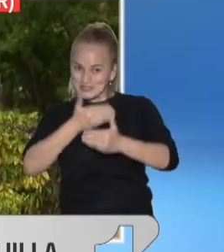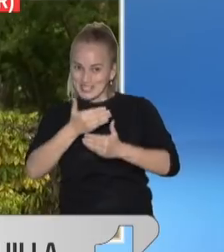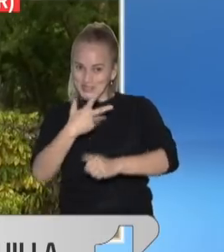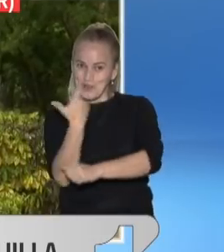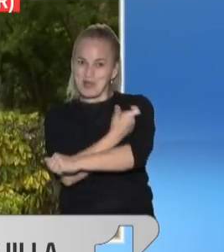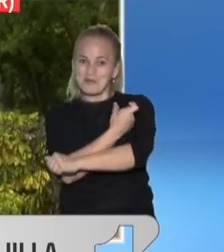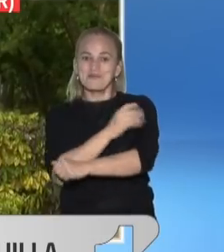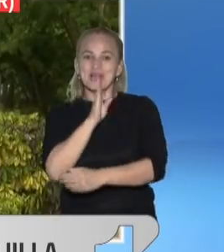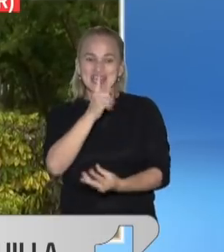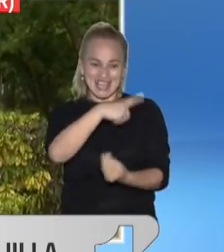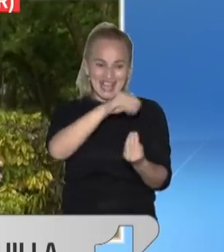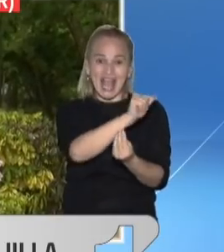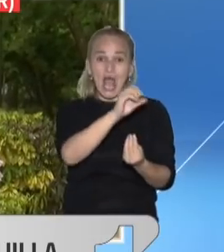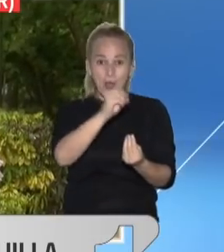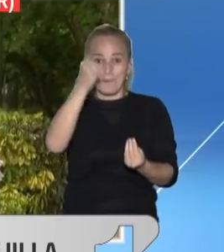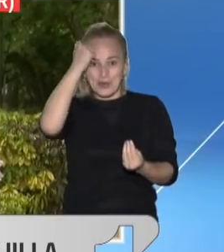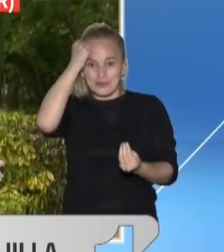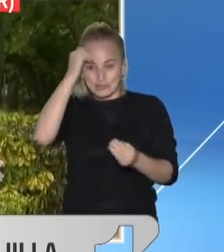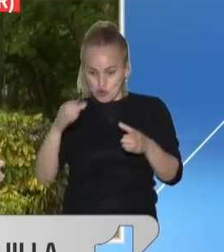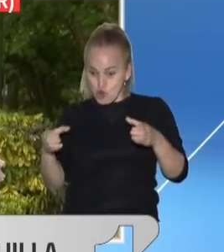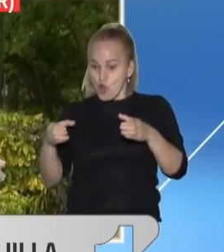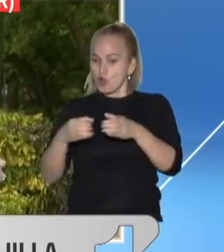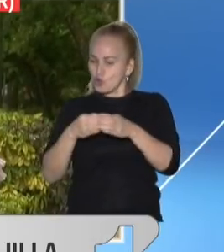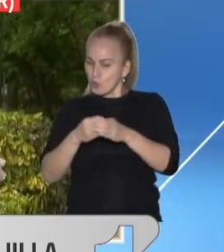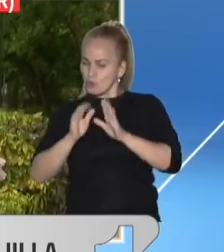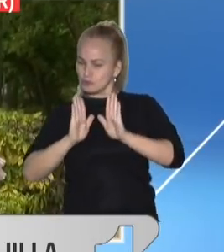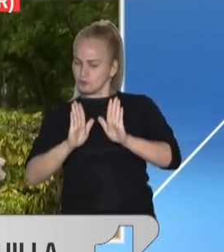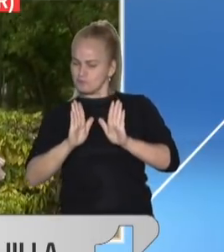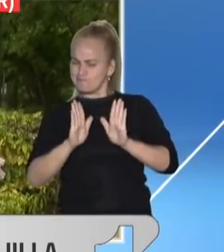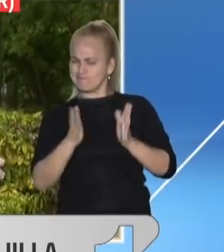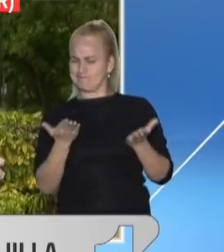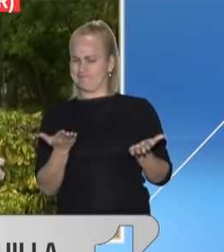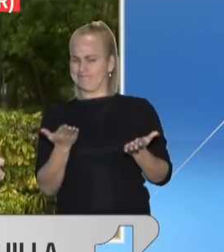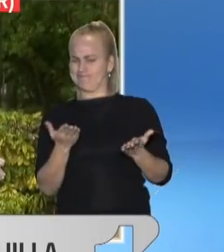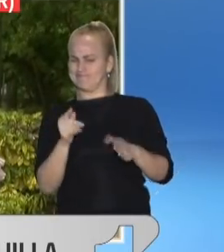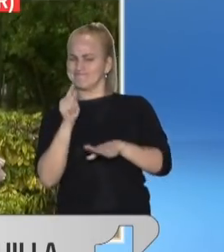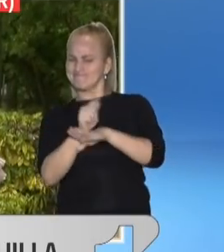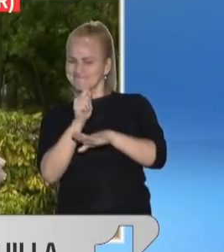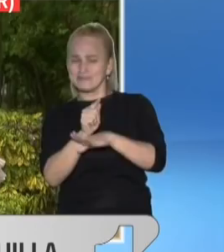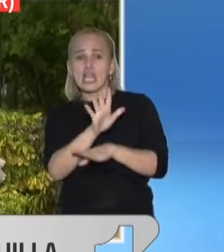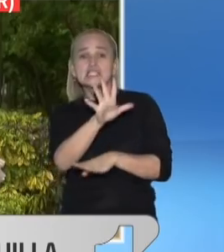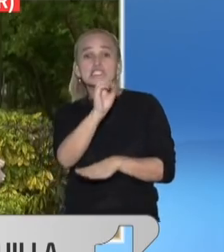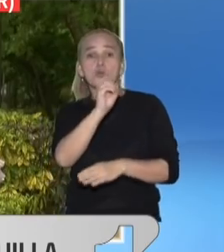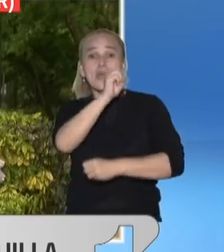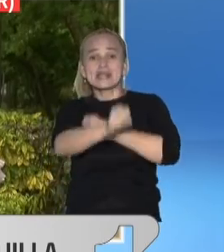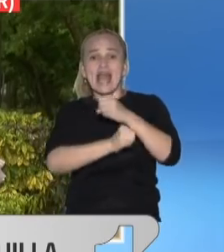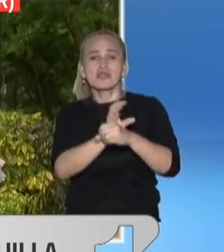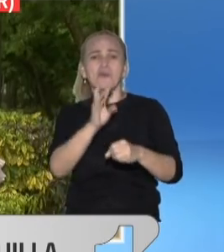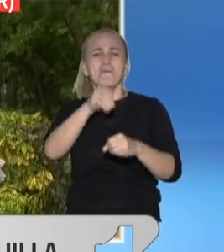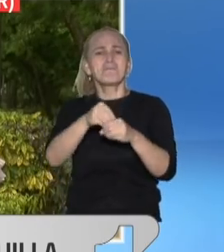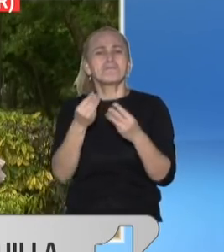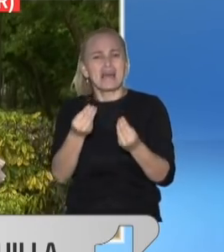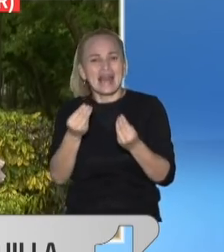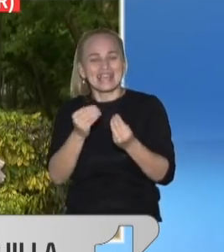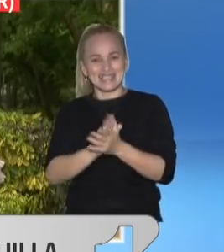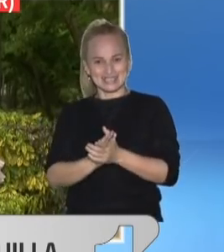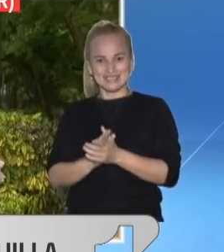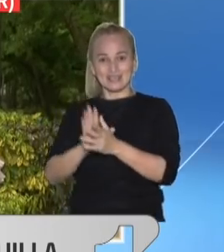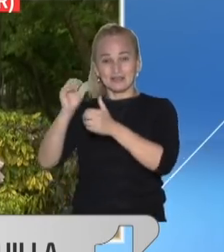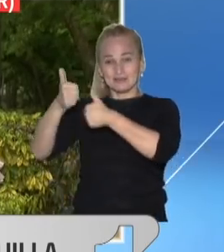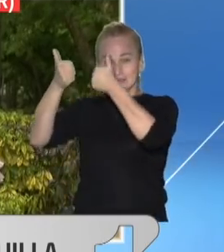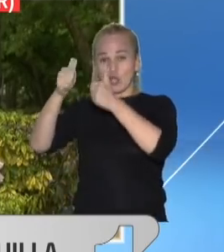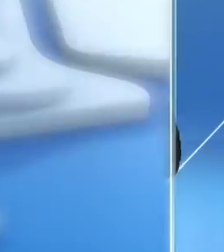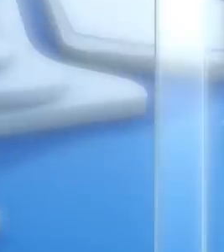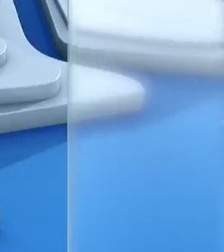distrito. Dirigentes de la Asociación de Educadores cuestionan que se haya incluido a menores de 50 años. Jorge Castro, ¿qué responden las autoridades de